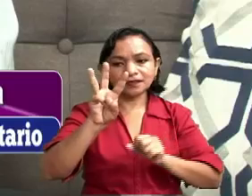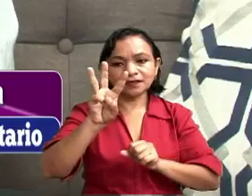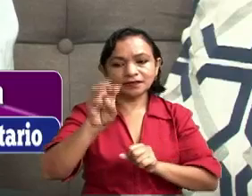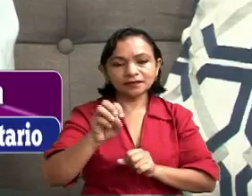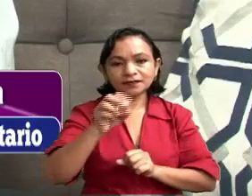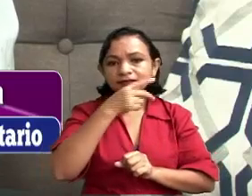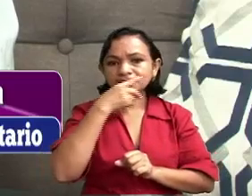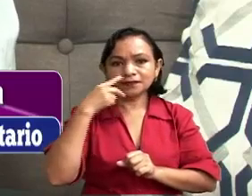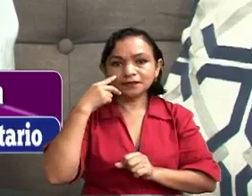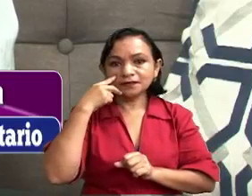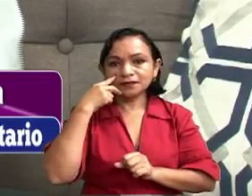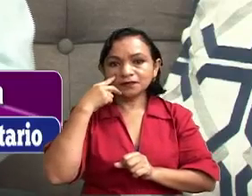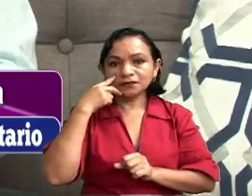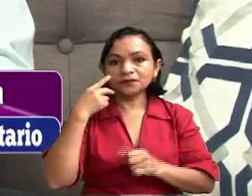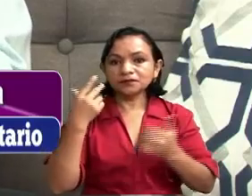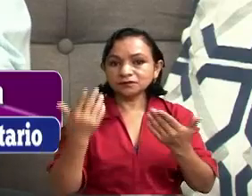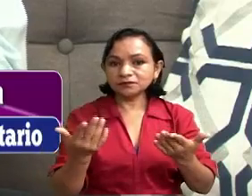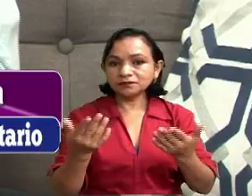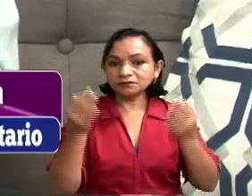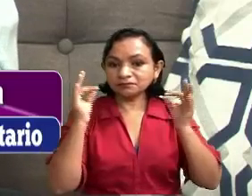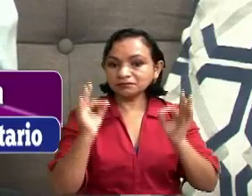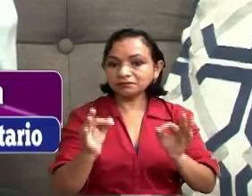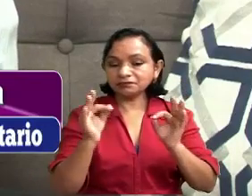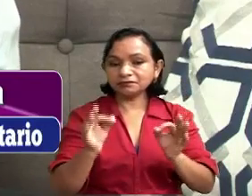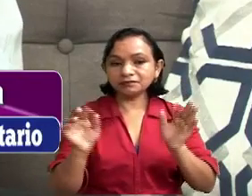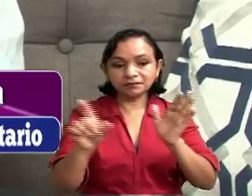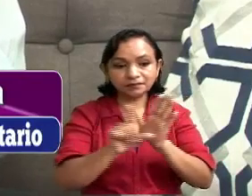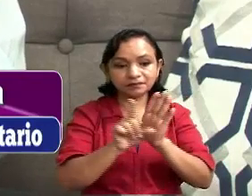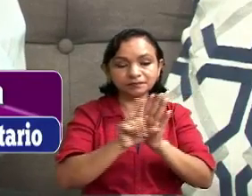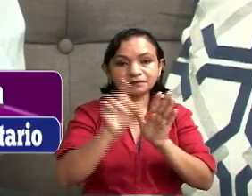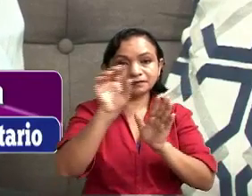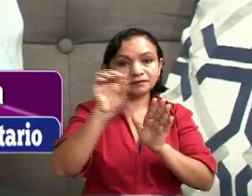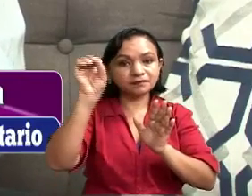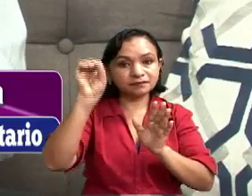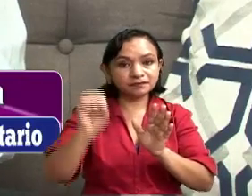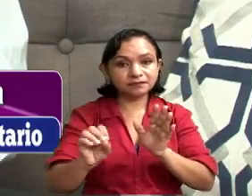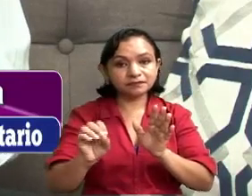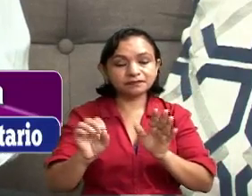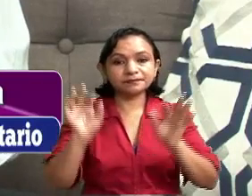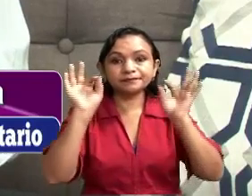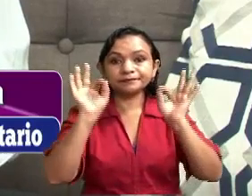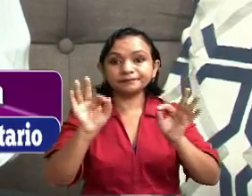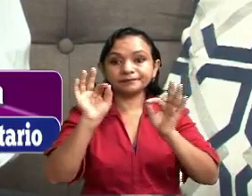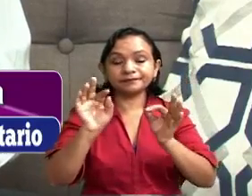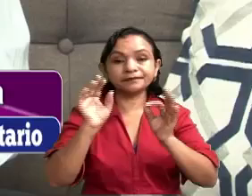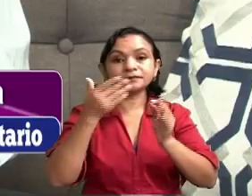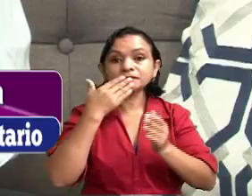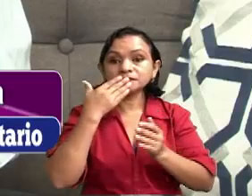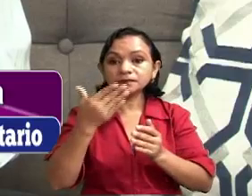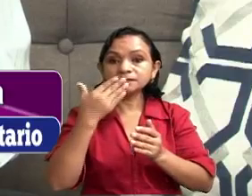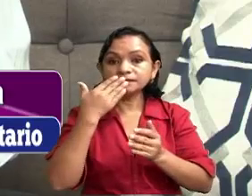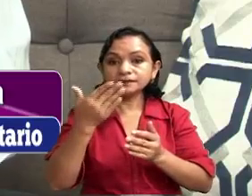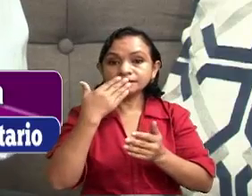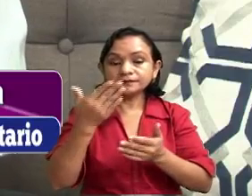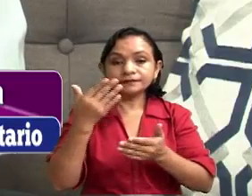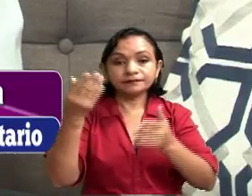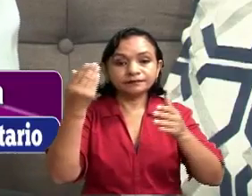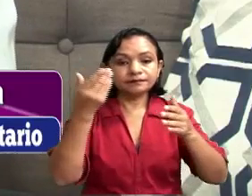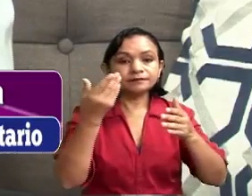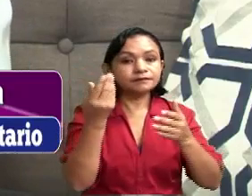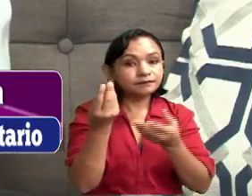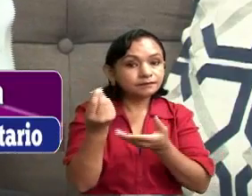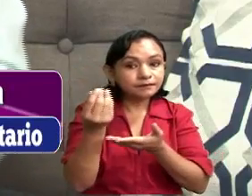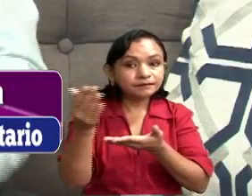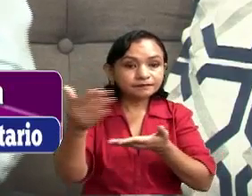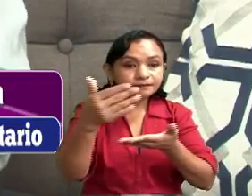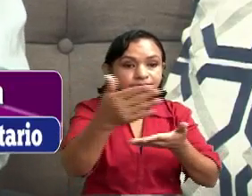junio. Es decir, que va la ley de concertación tributaria está dando resultados positivos, de